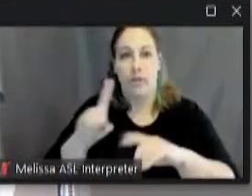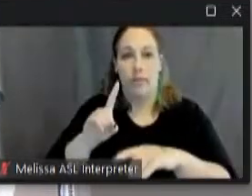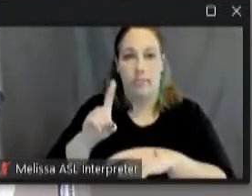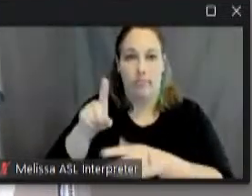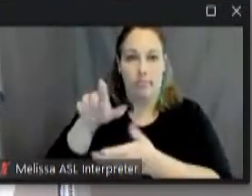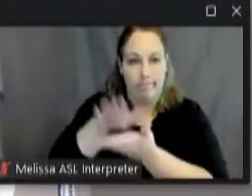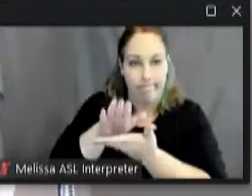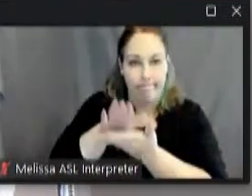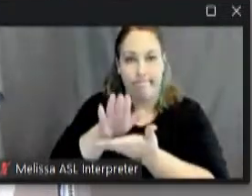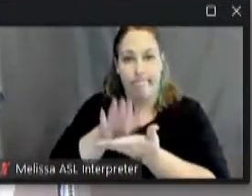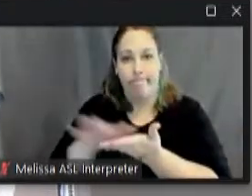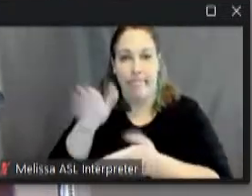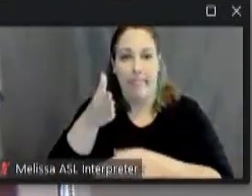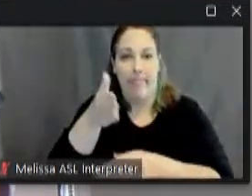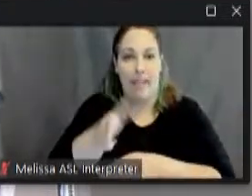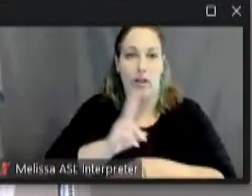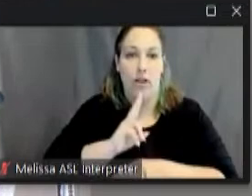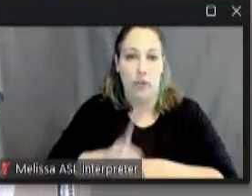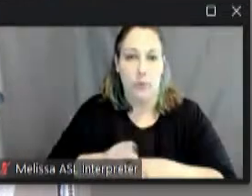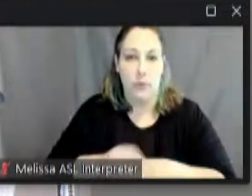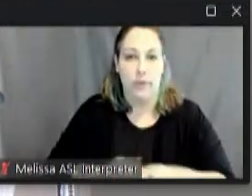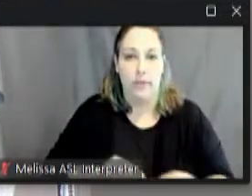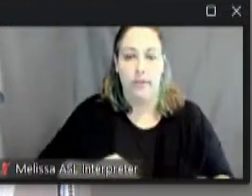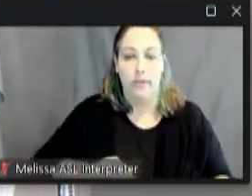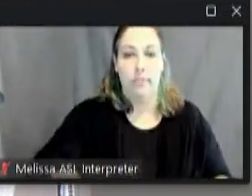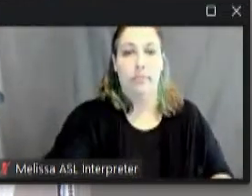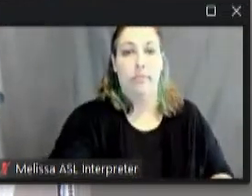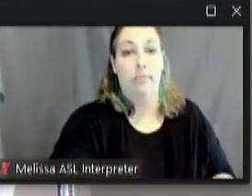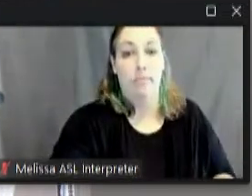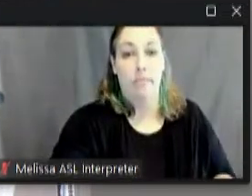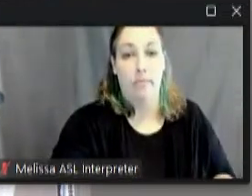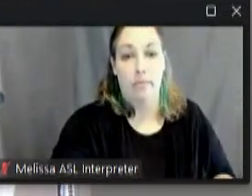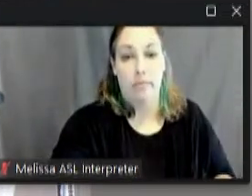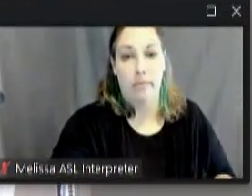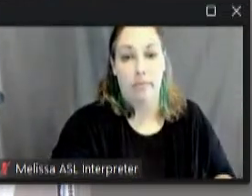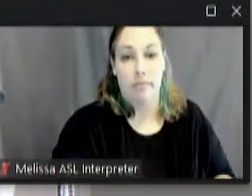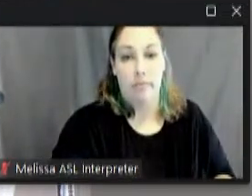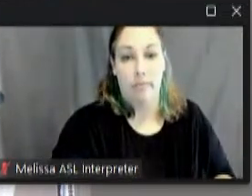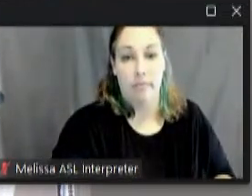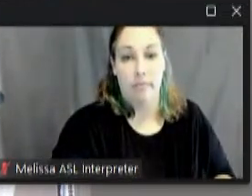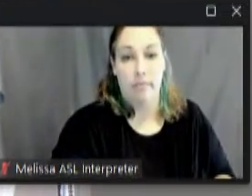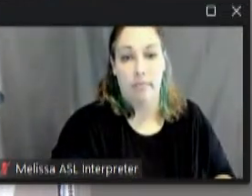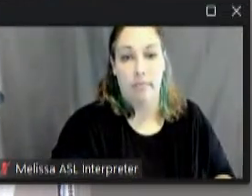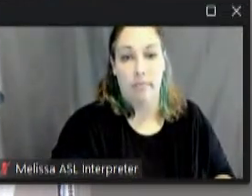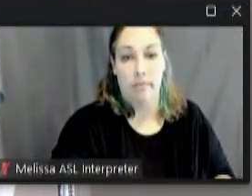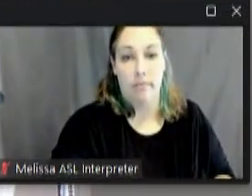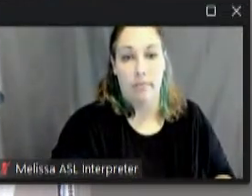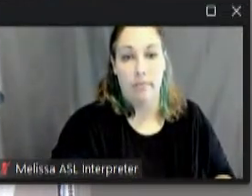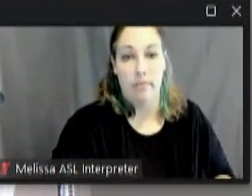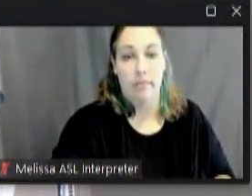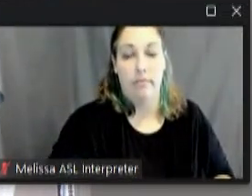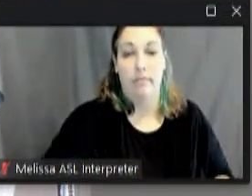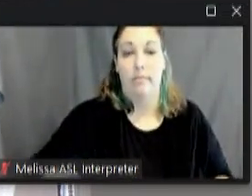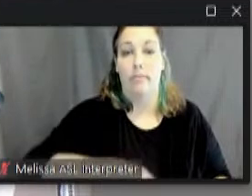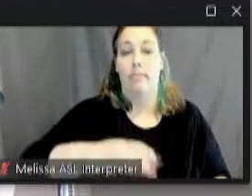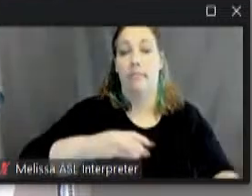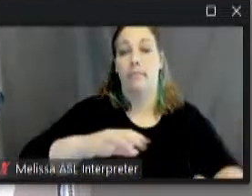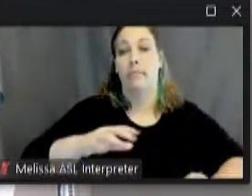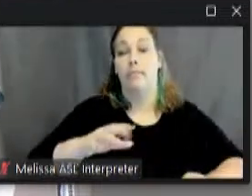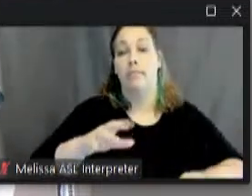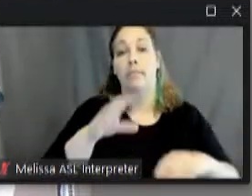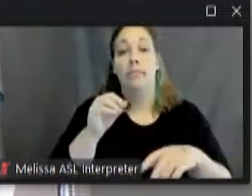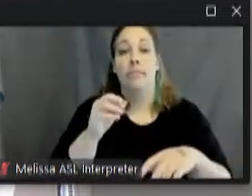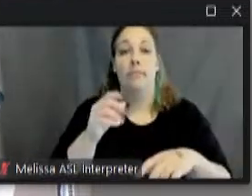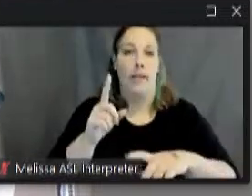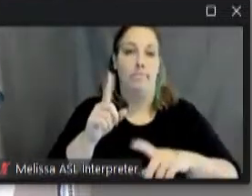de programas educativos que empoderen a niñas y mujeres con discapacidad, proporcionándoles herramientas para tomar